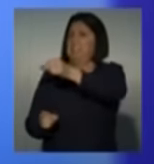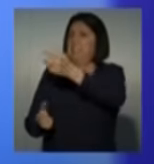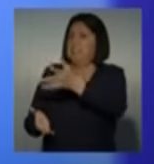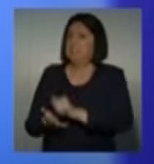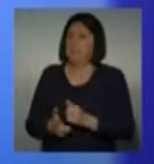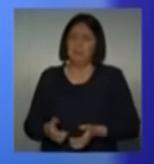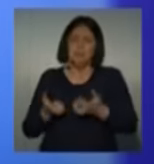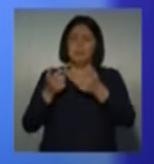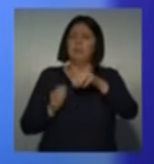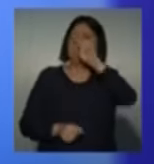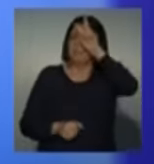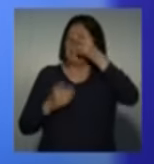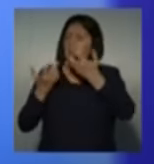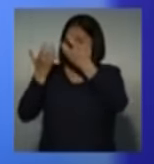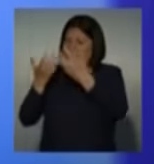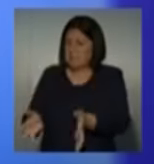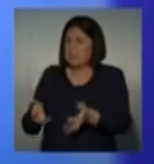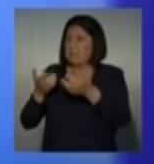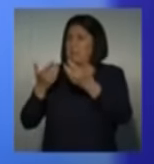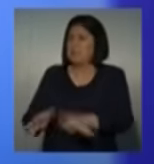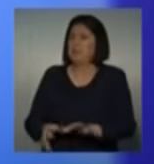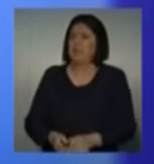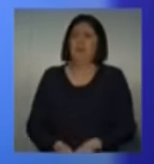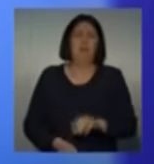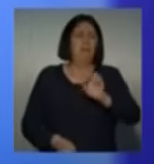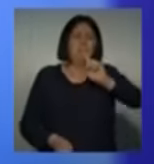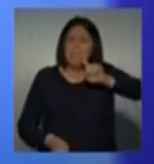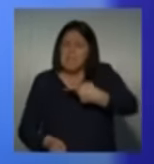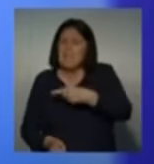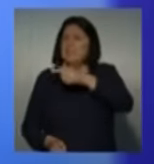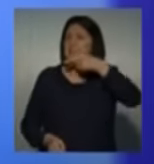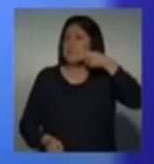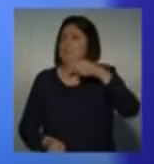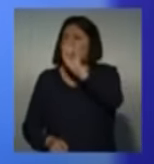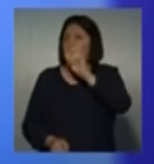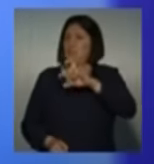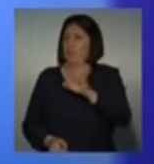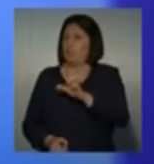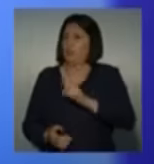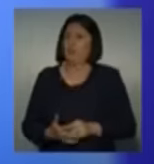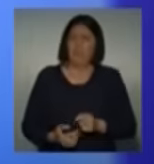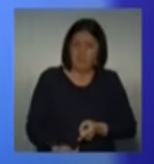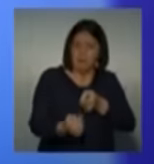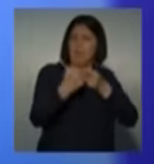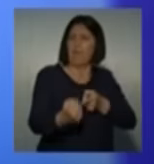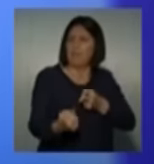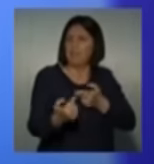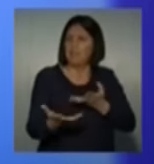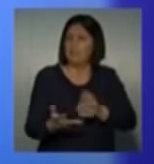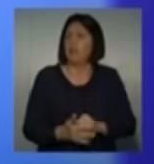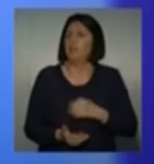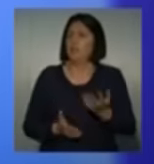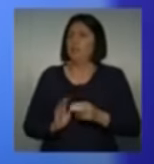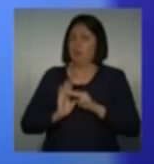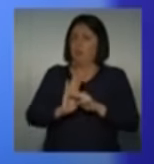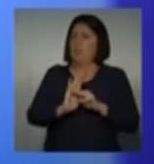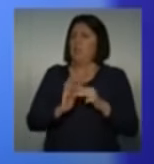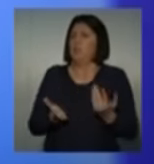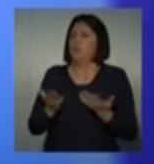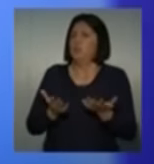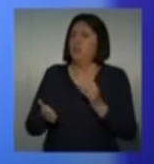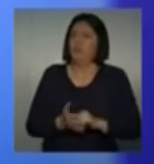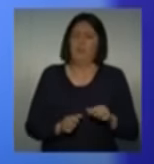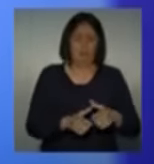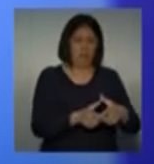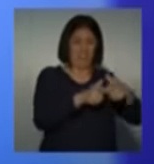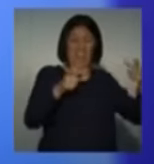Perú ha perdido miles de millones de dólares. Nos hemos enfrentado a un modelo en donde los grandazos se comen a